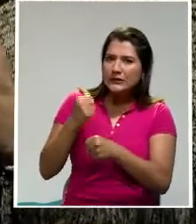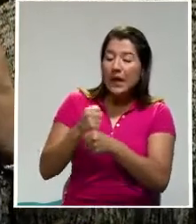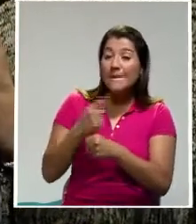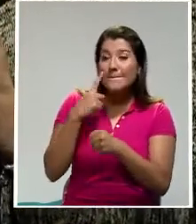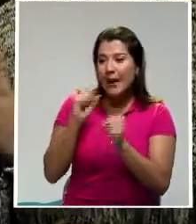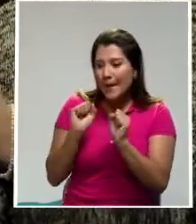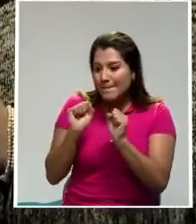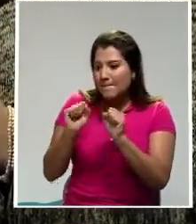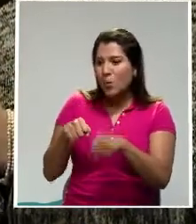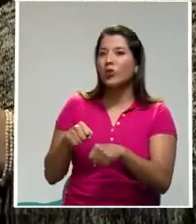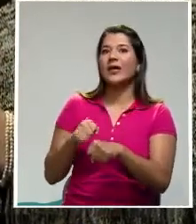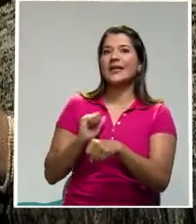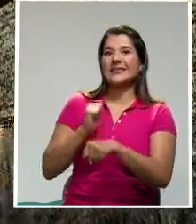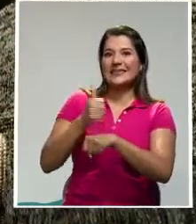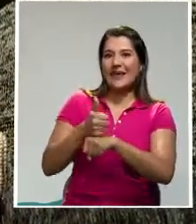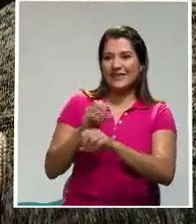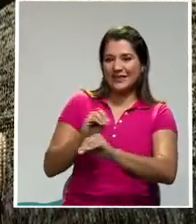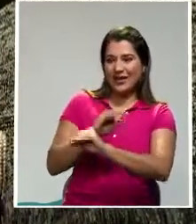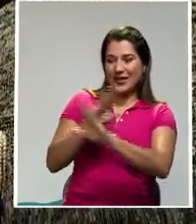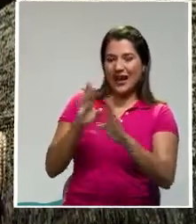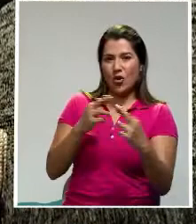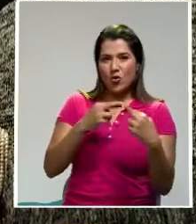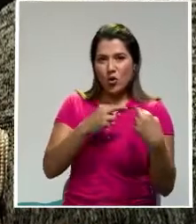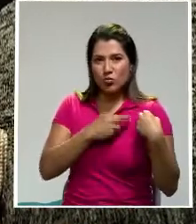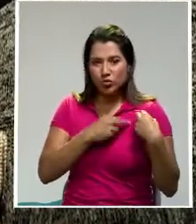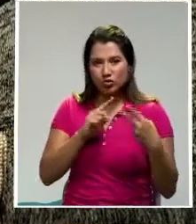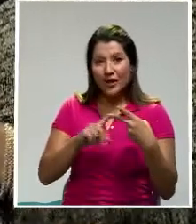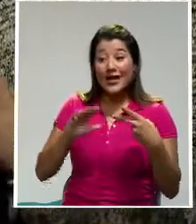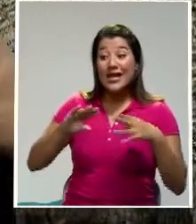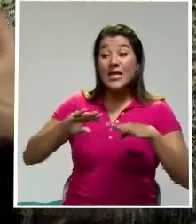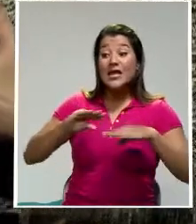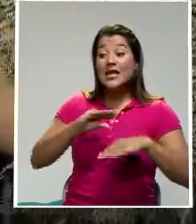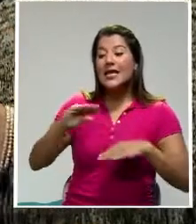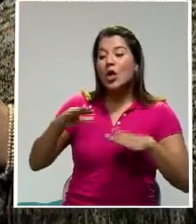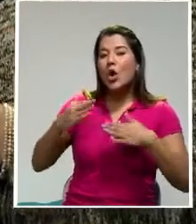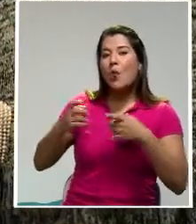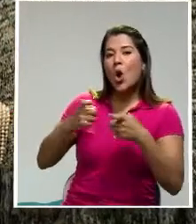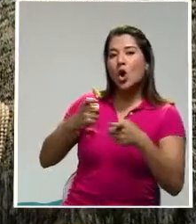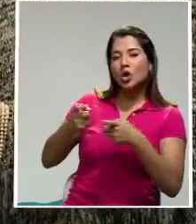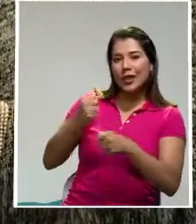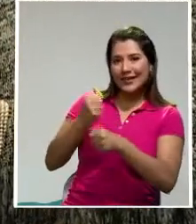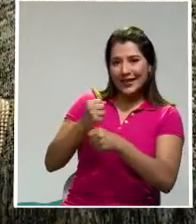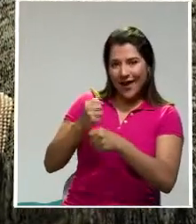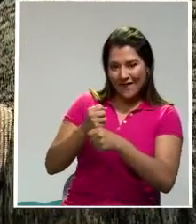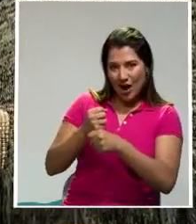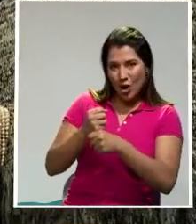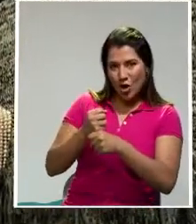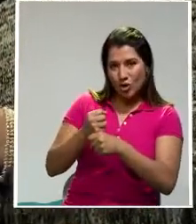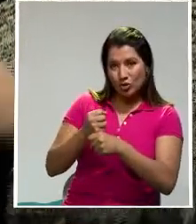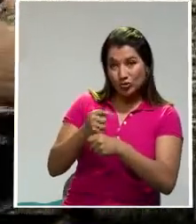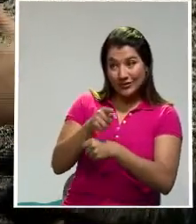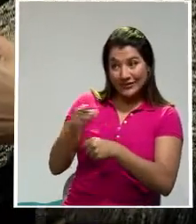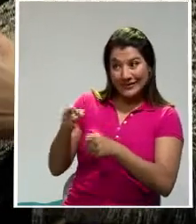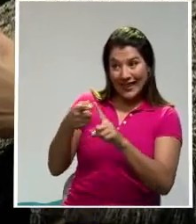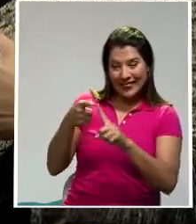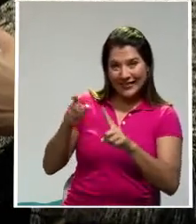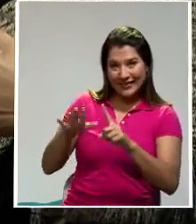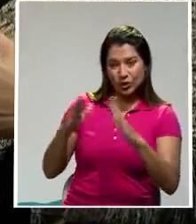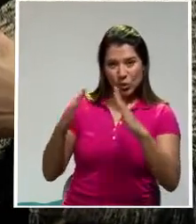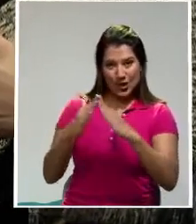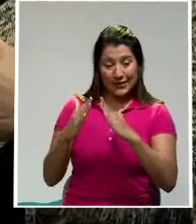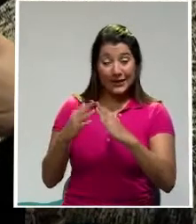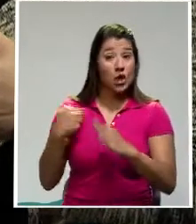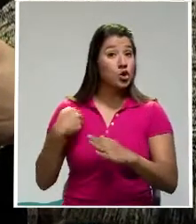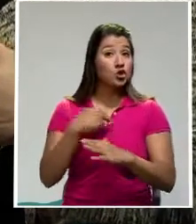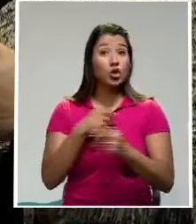redefinir tareas e indicadores de seguimiento. Pudimos muy rápidamente crear una